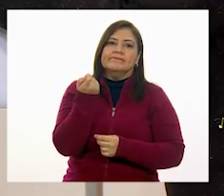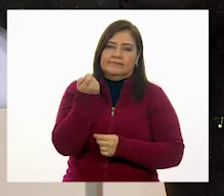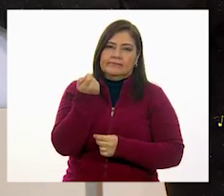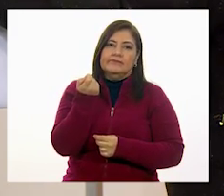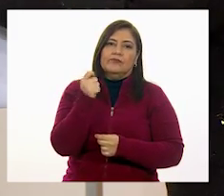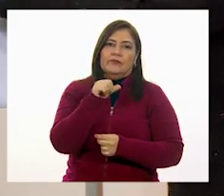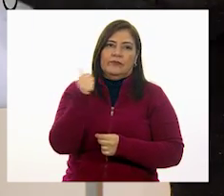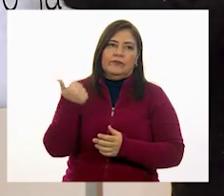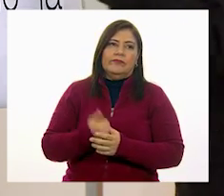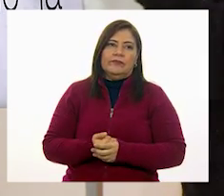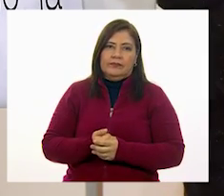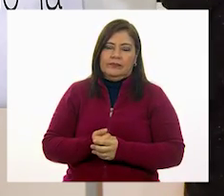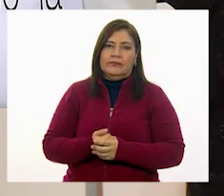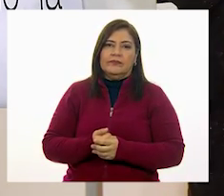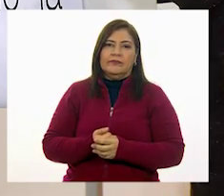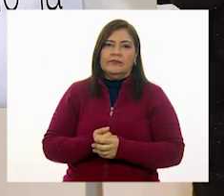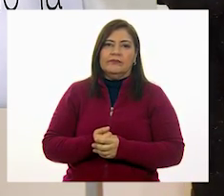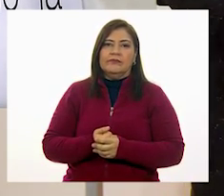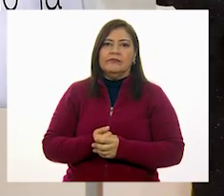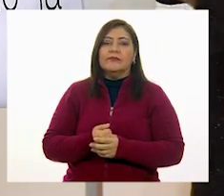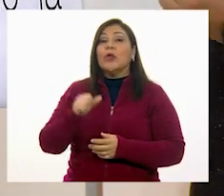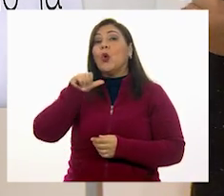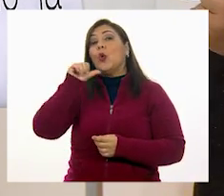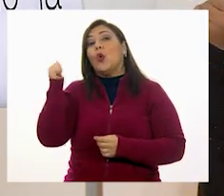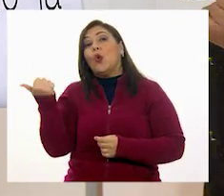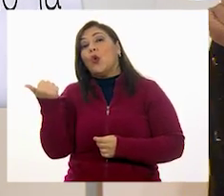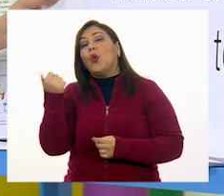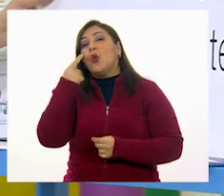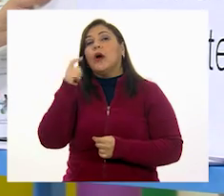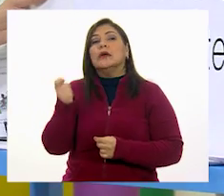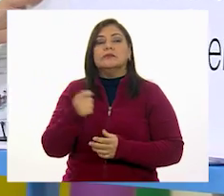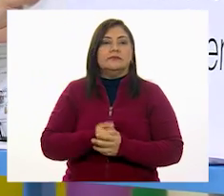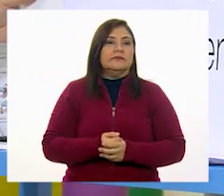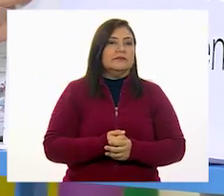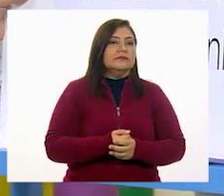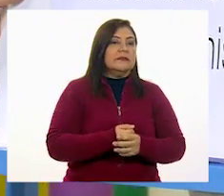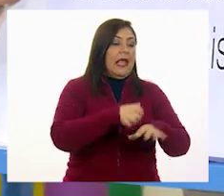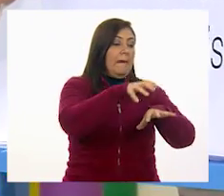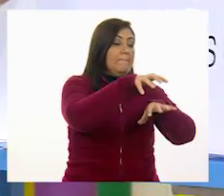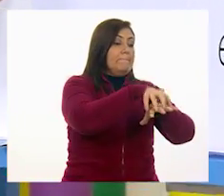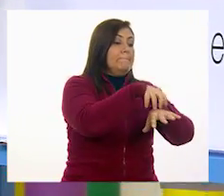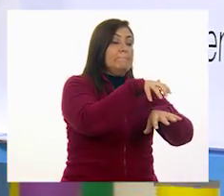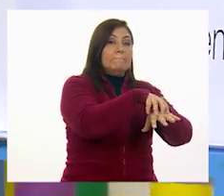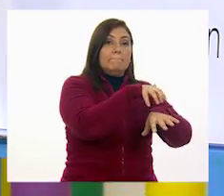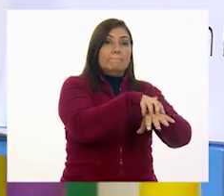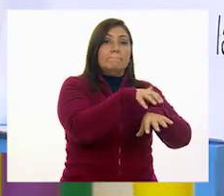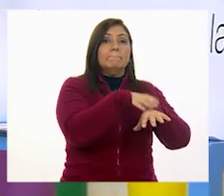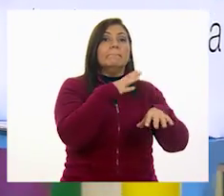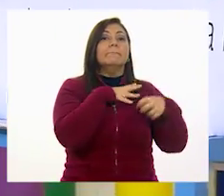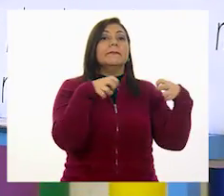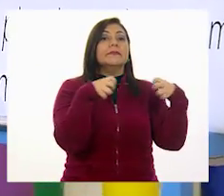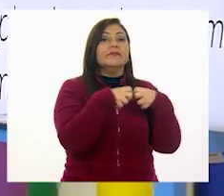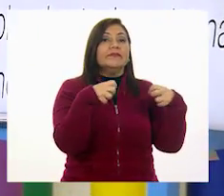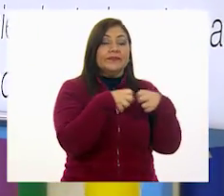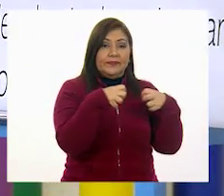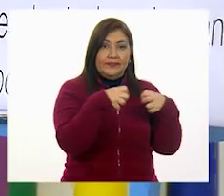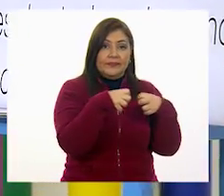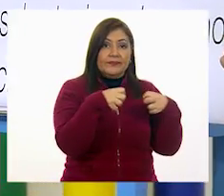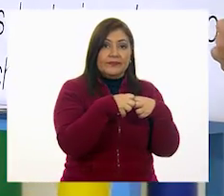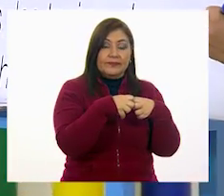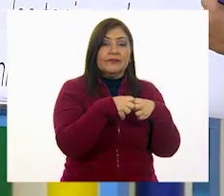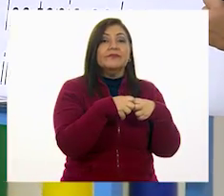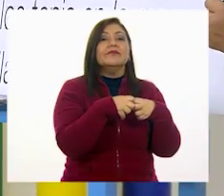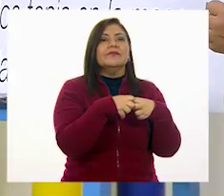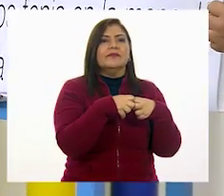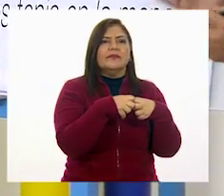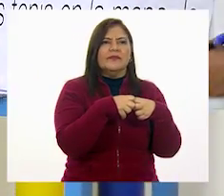coma. ¿Sí? Y luego, Alexia. En los pies, los tenis en la mano. A ver,